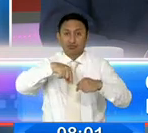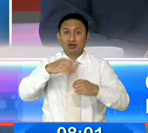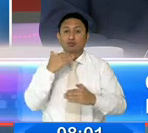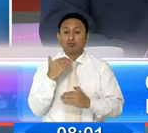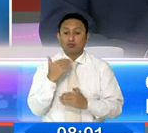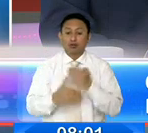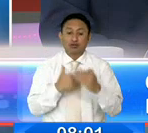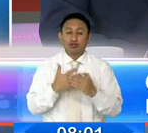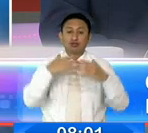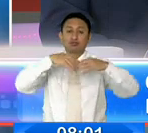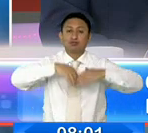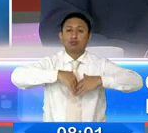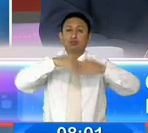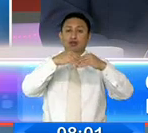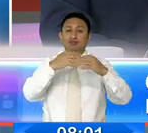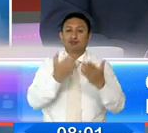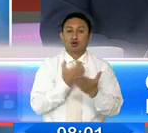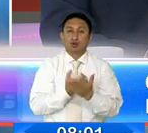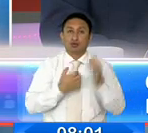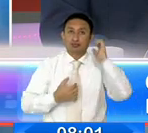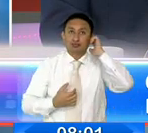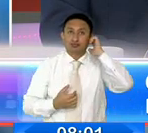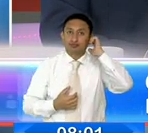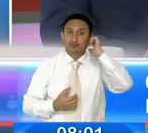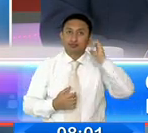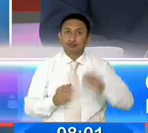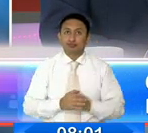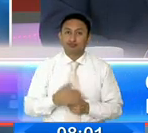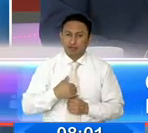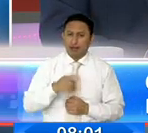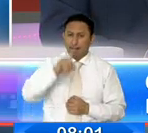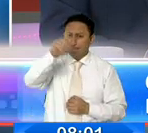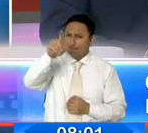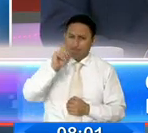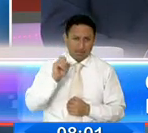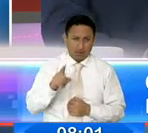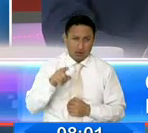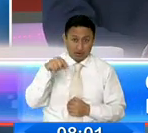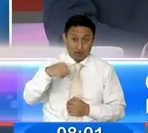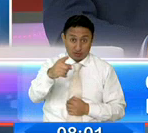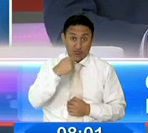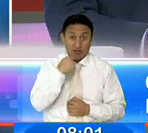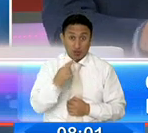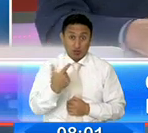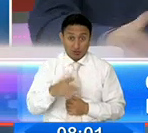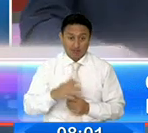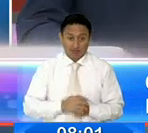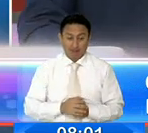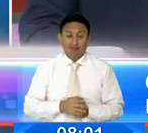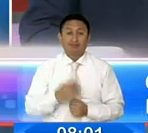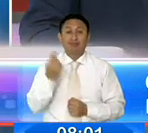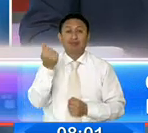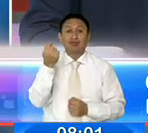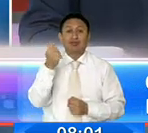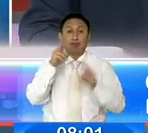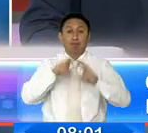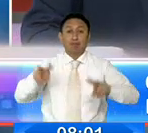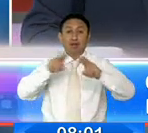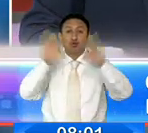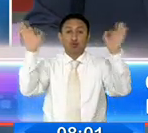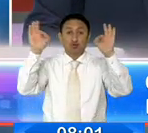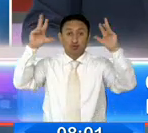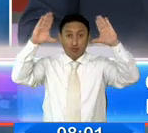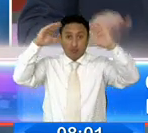de reactivación de la economía. Ministro, tengo que preguntarle de cajón a este anuncio que acaba de hacer de tarifas rebajadas eléctricas, ¿de cuánto